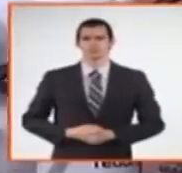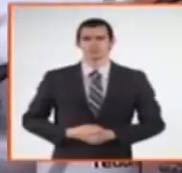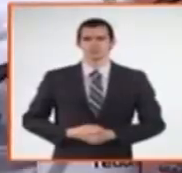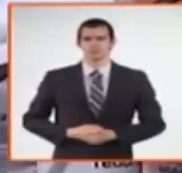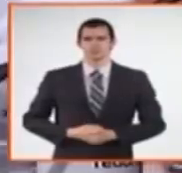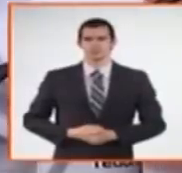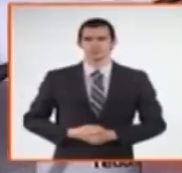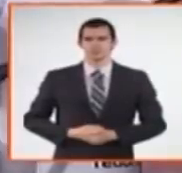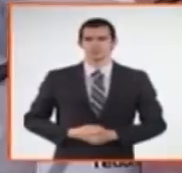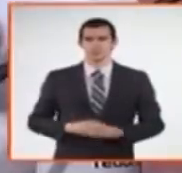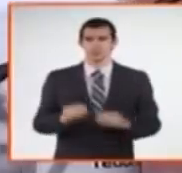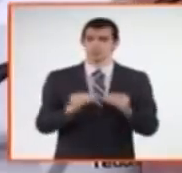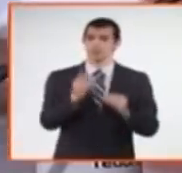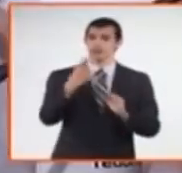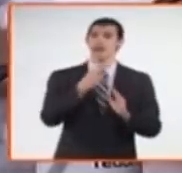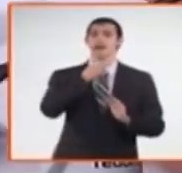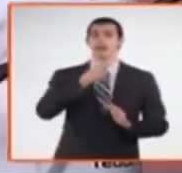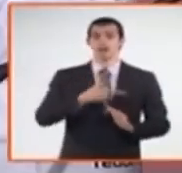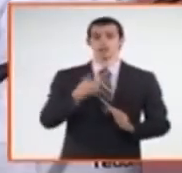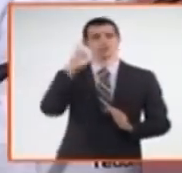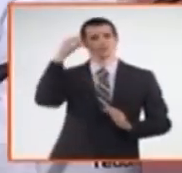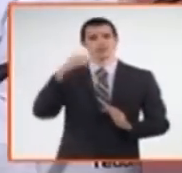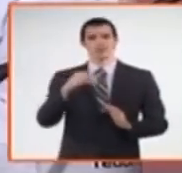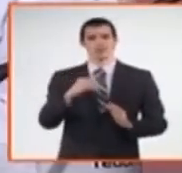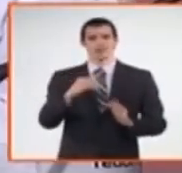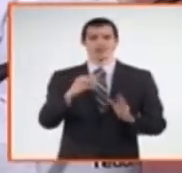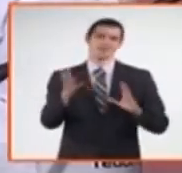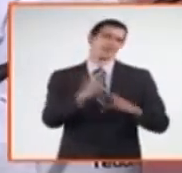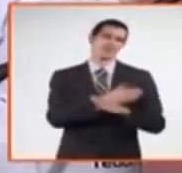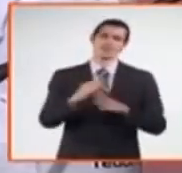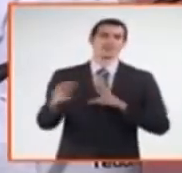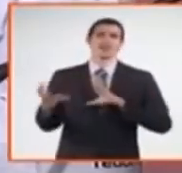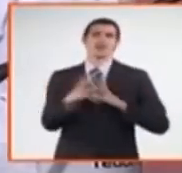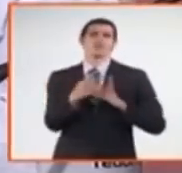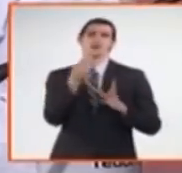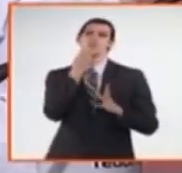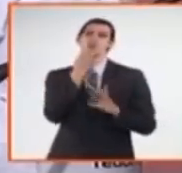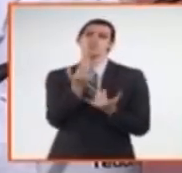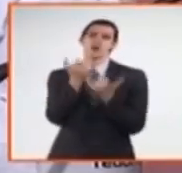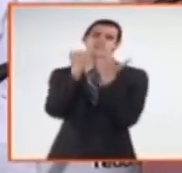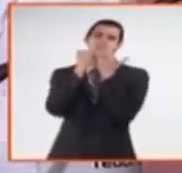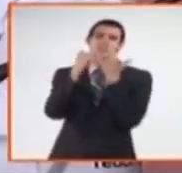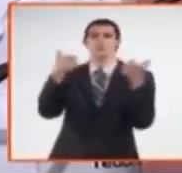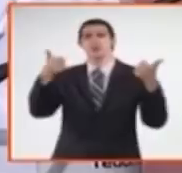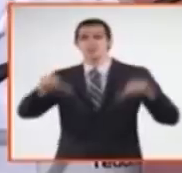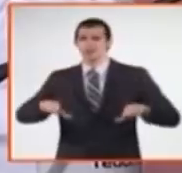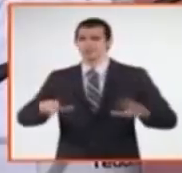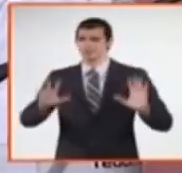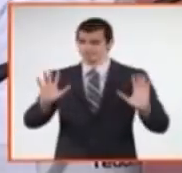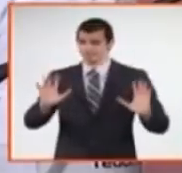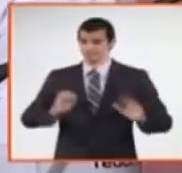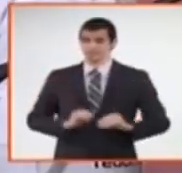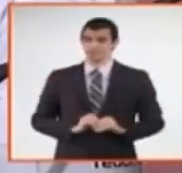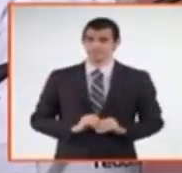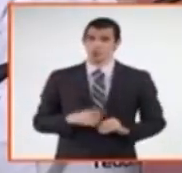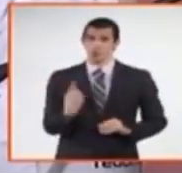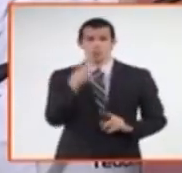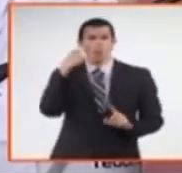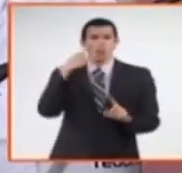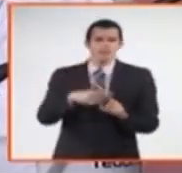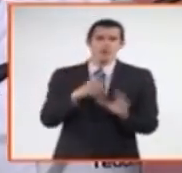rendimientos los lotes que van saliendo si son más pueden iniciar más personal a la inmunización y a eso estamos aspirando